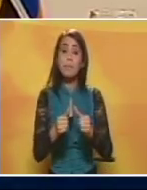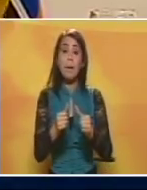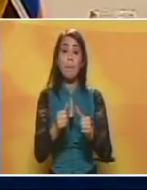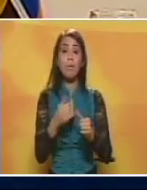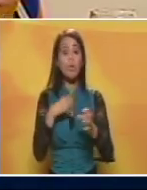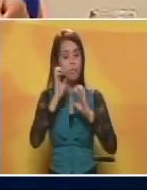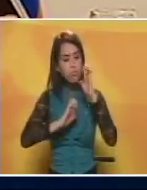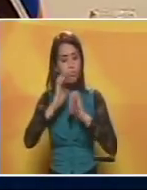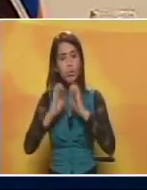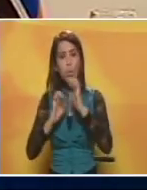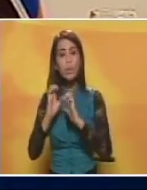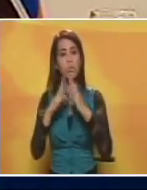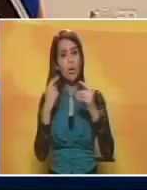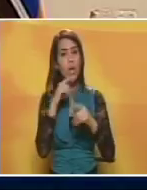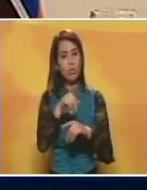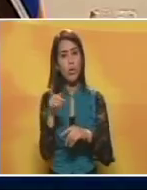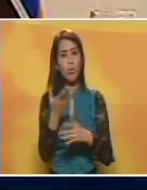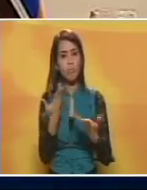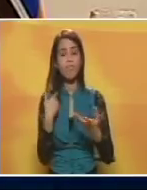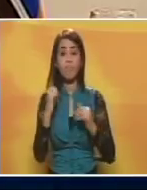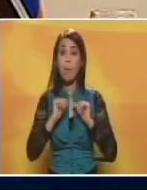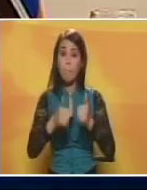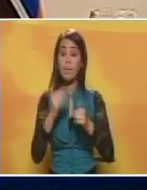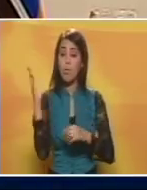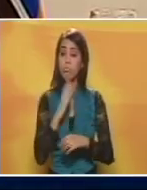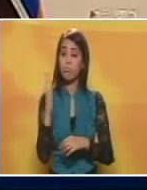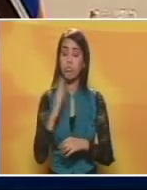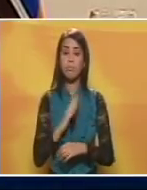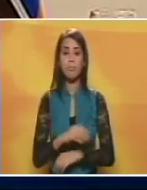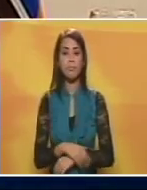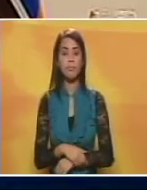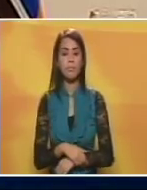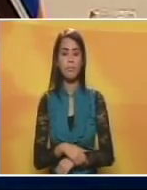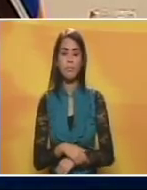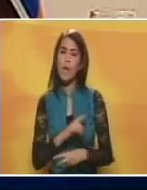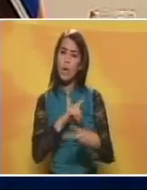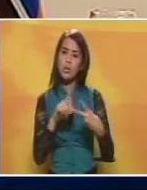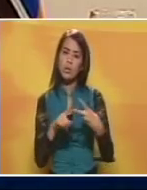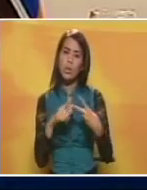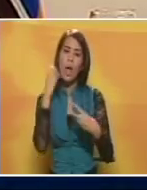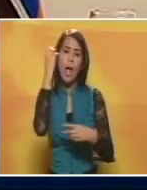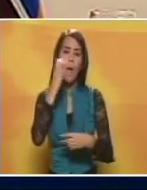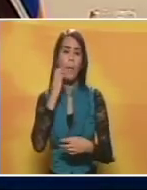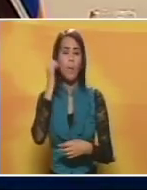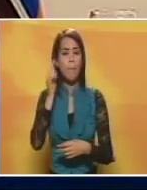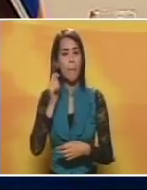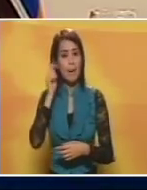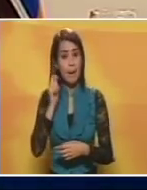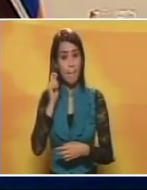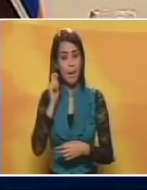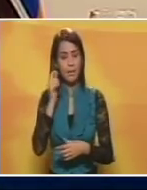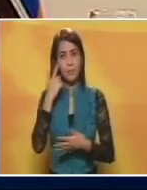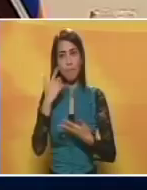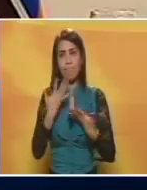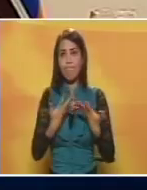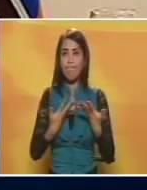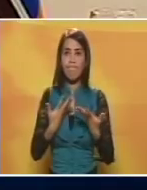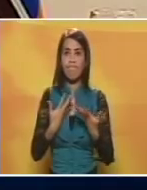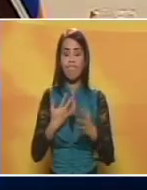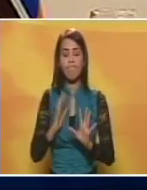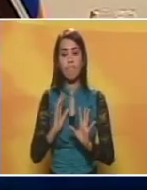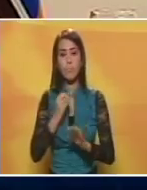las auditorías, ellos comenzaron a venir. En cuanto al Europarlamento,